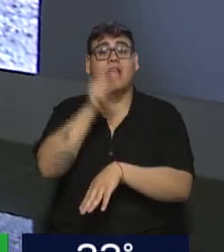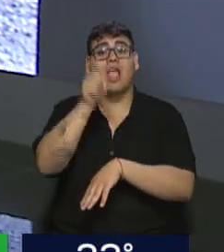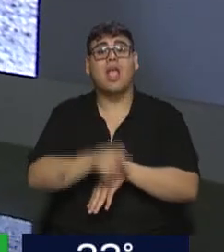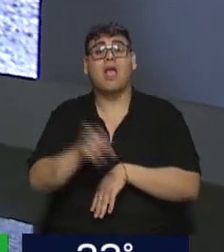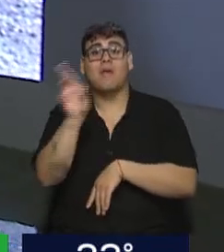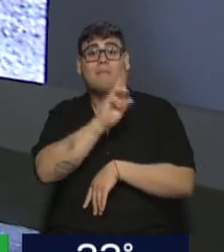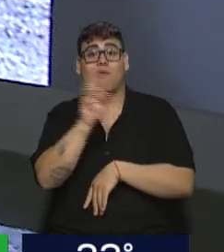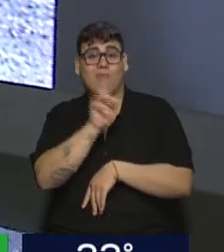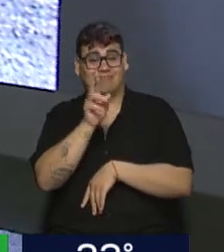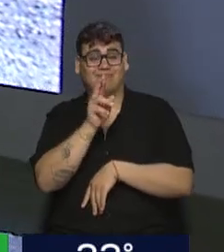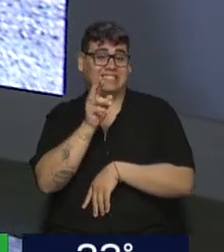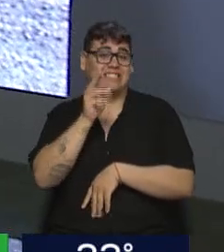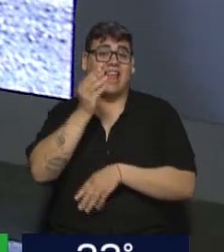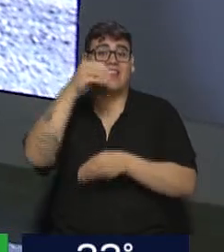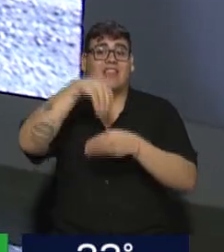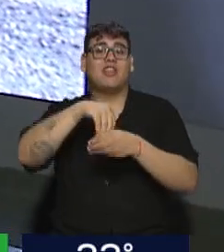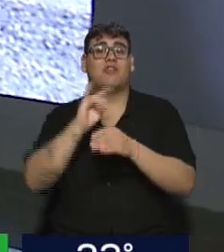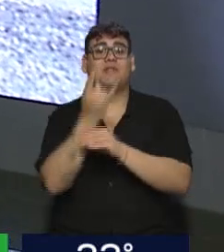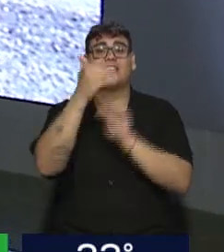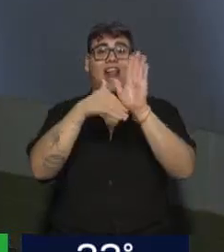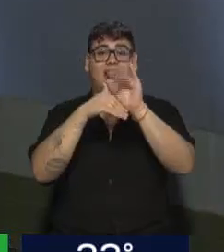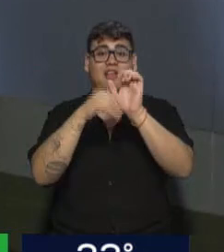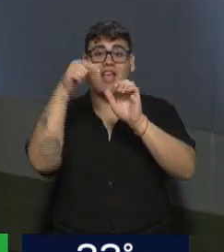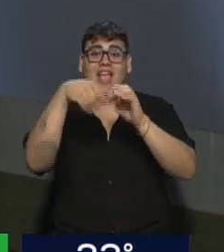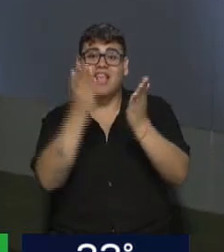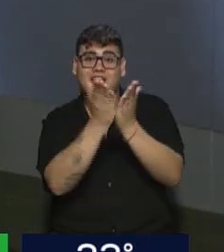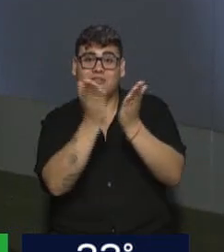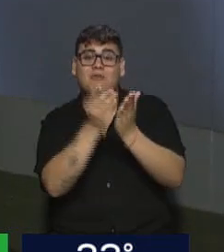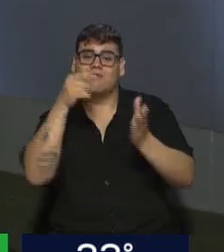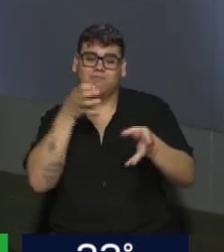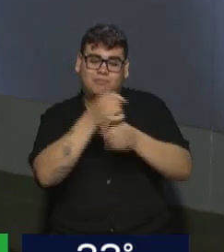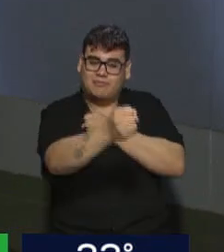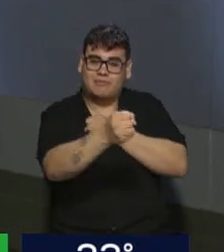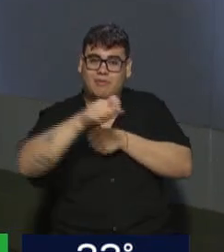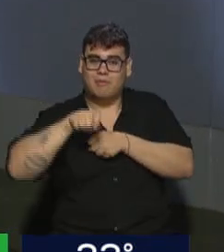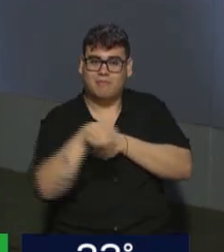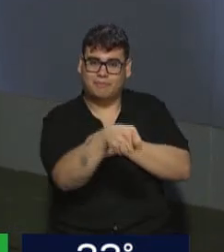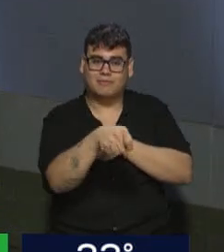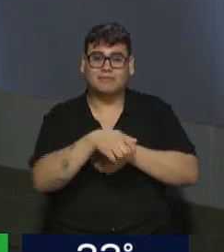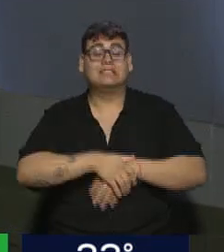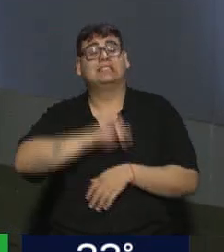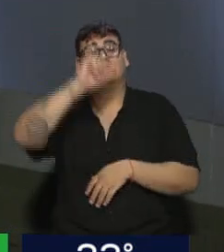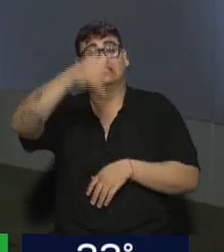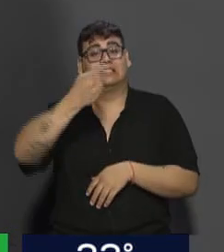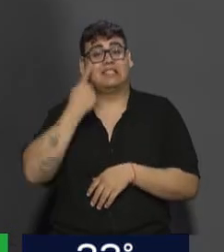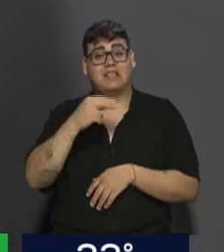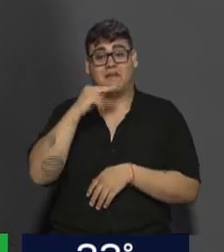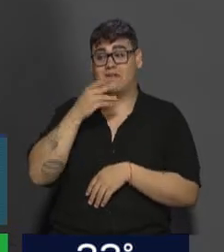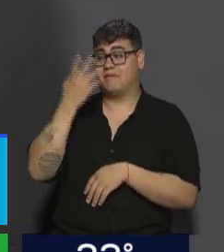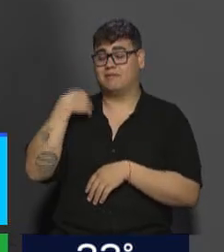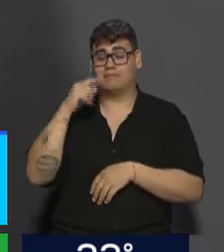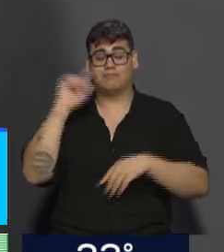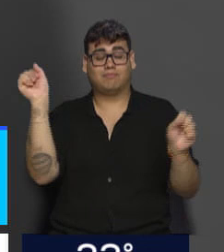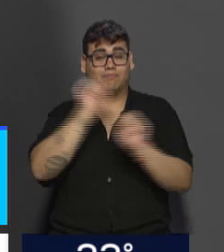joven estudiante de la Universidad Nacional de cuyo Fausto es así una noticia que verdaderamente no sacudió en el noticiero del viernes pasado era un